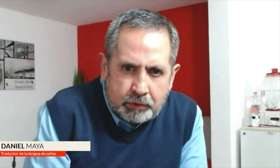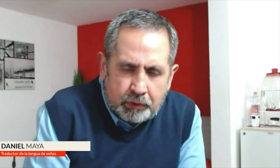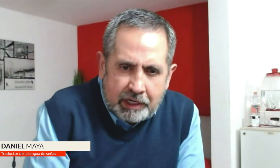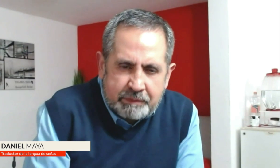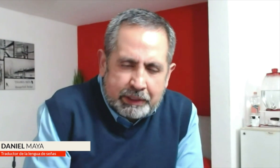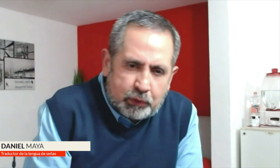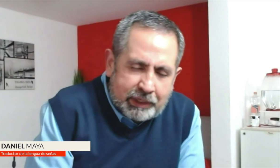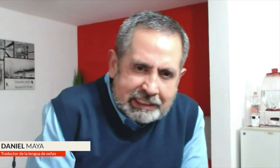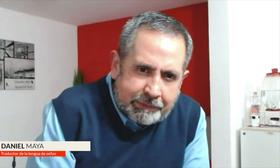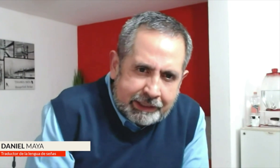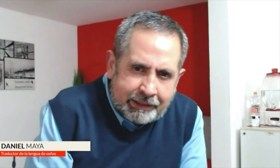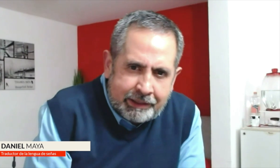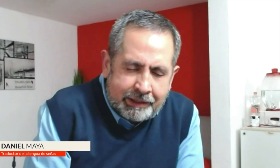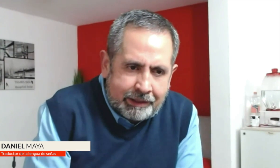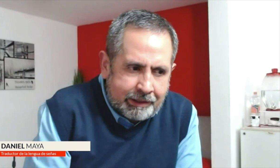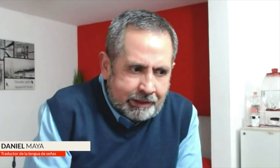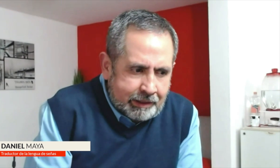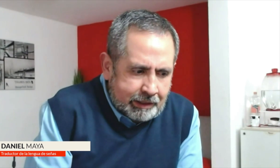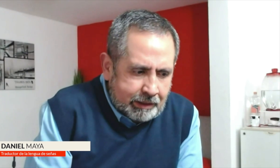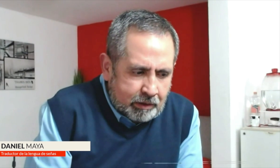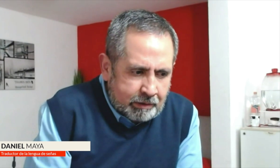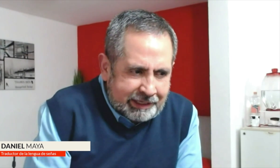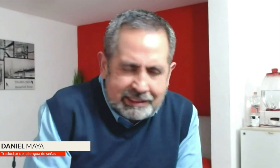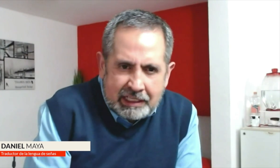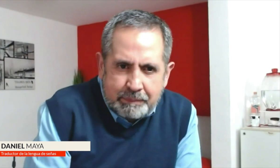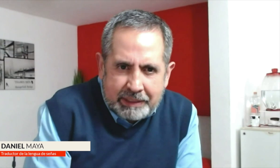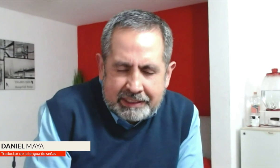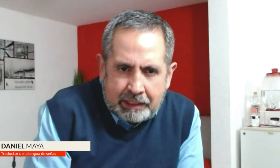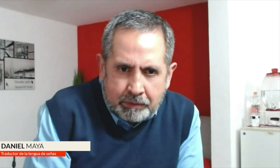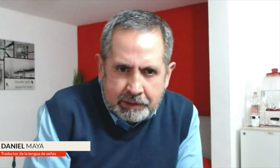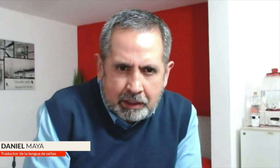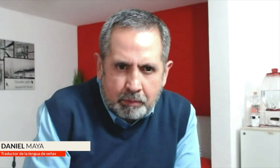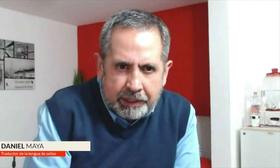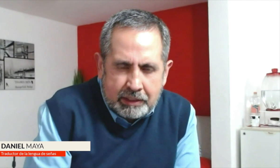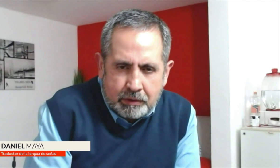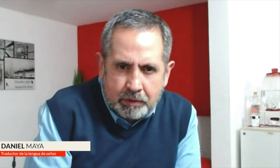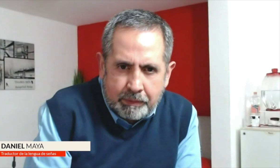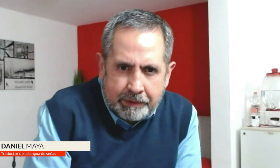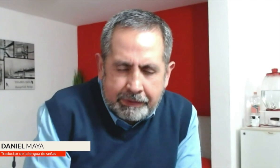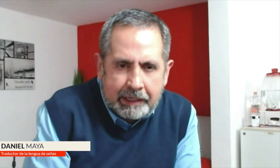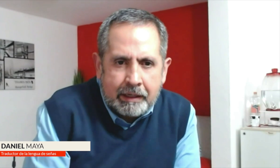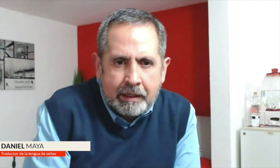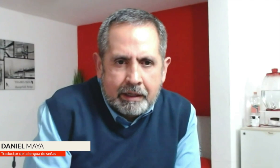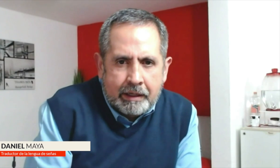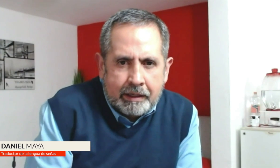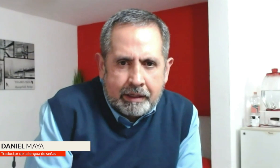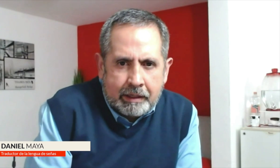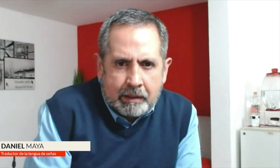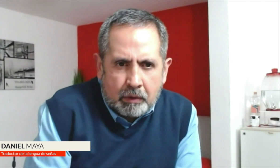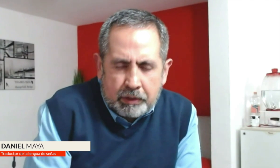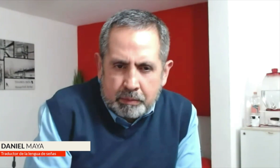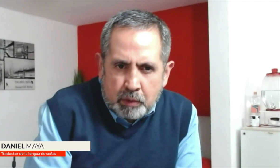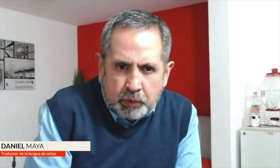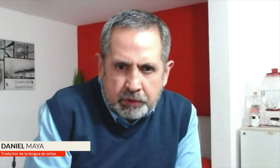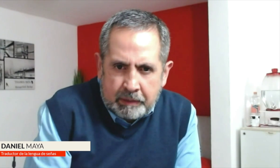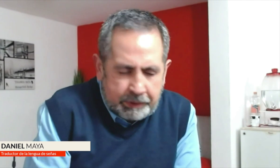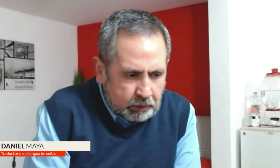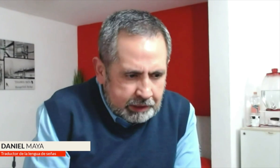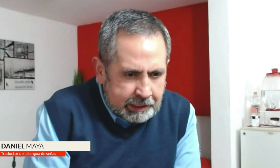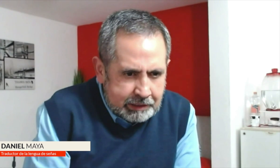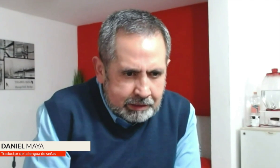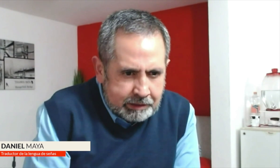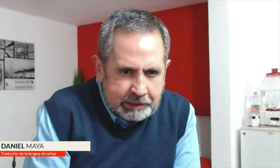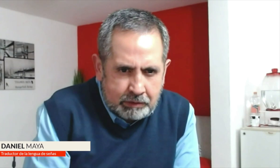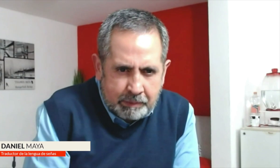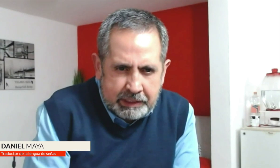leer el rostro de las personas, saber qué están expresando, esa comunicación no verbal. Y lo que yo admiro mucho siempre